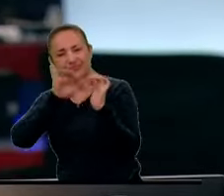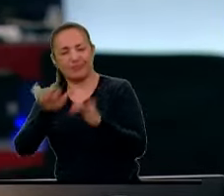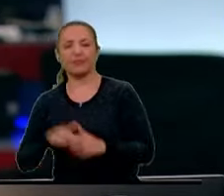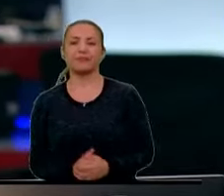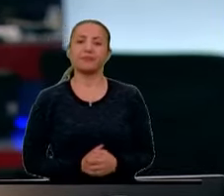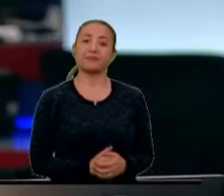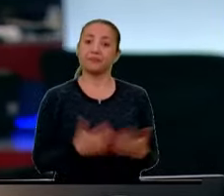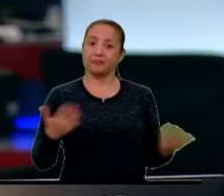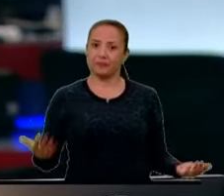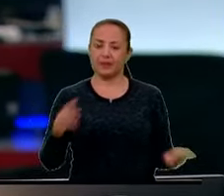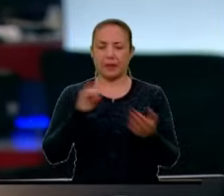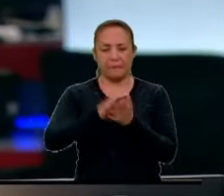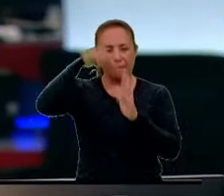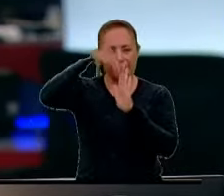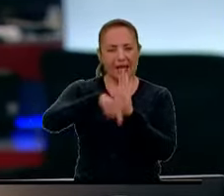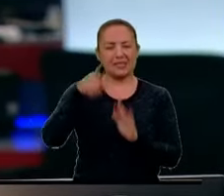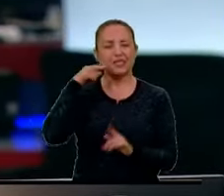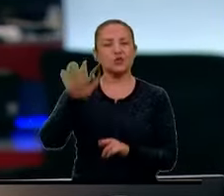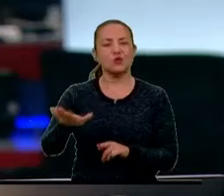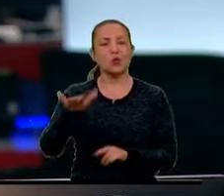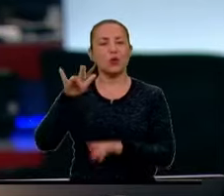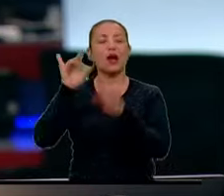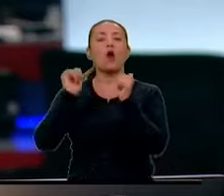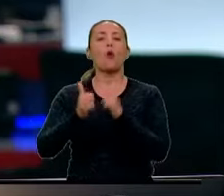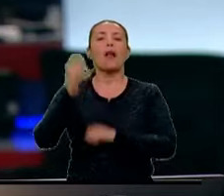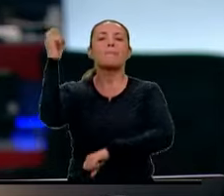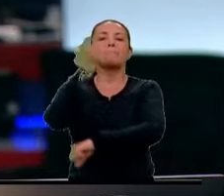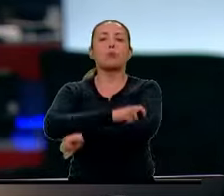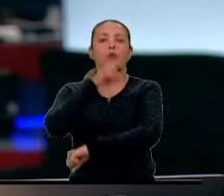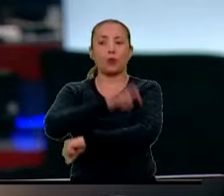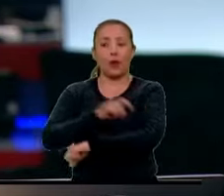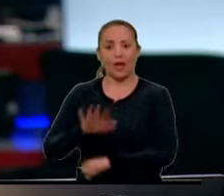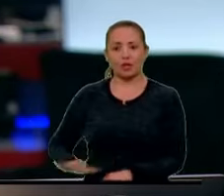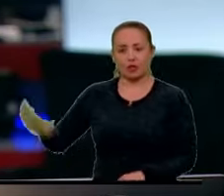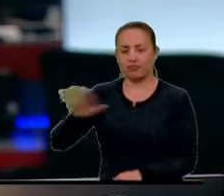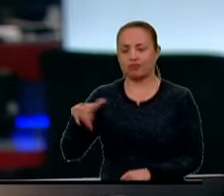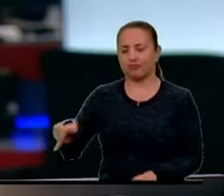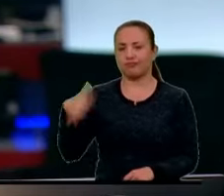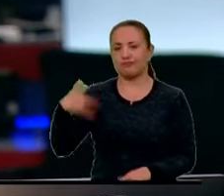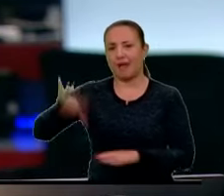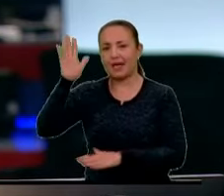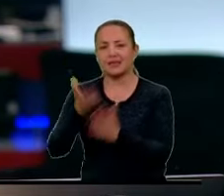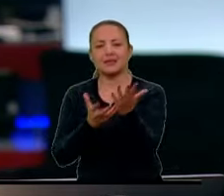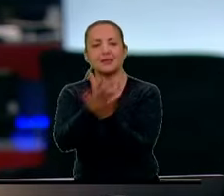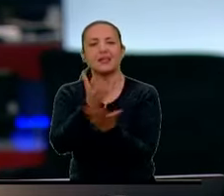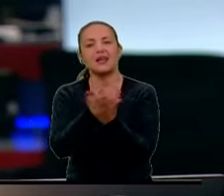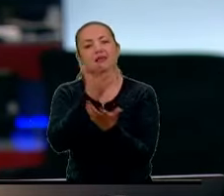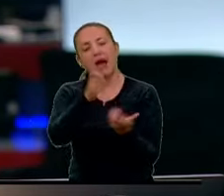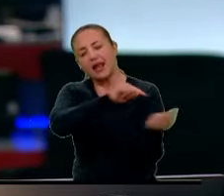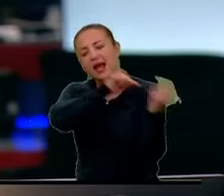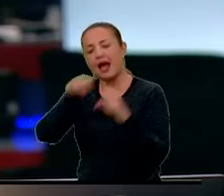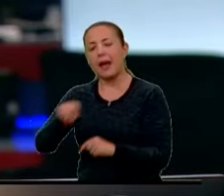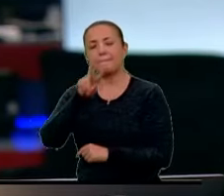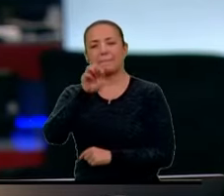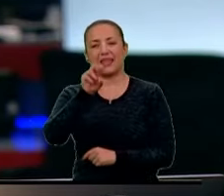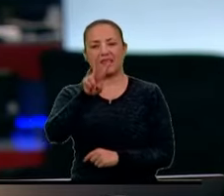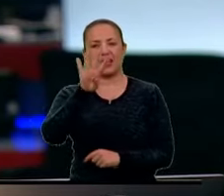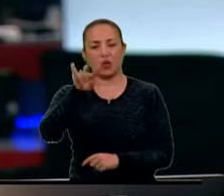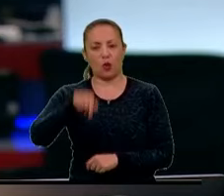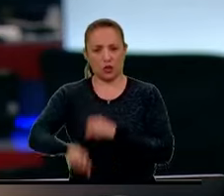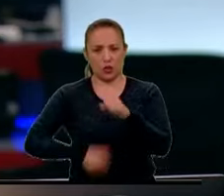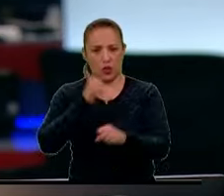Pues veamos detalles de uno de esos tesoros. Putumayo es uno de los departamentos recomendados para visitar en este 2024.